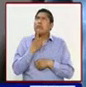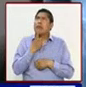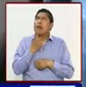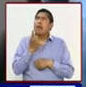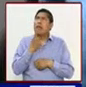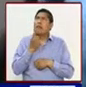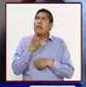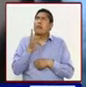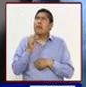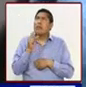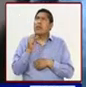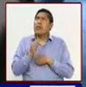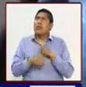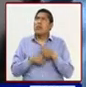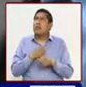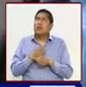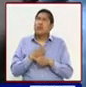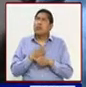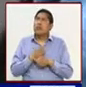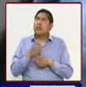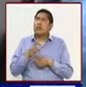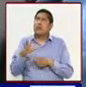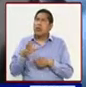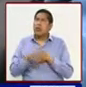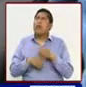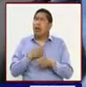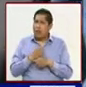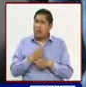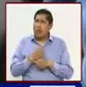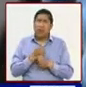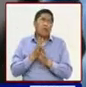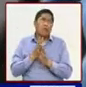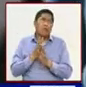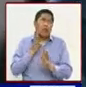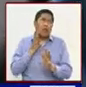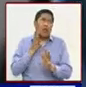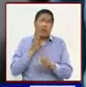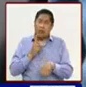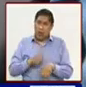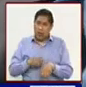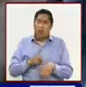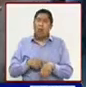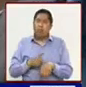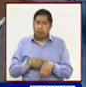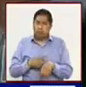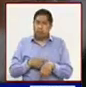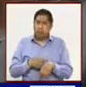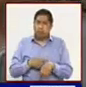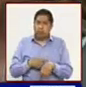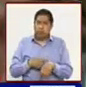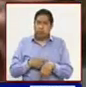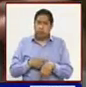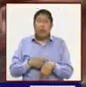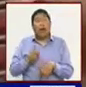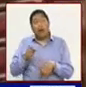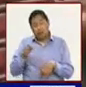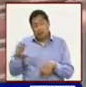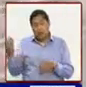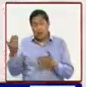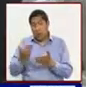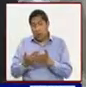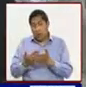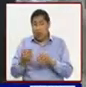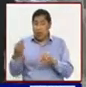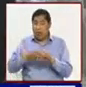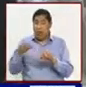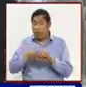desde 20 años, 25 años que yo hago aquí a fila. Ese tiempo ya es. Es un punto de parada, ¿no? Sí, es un punto de